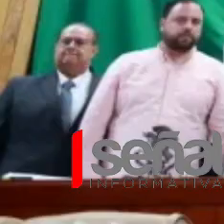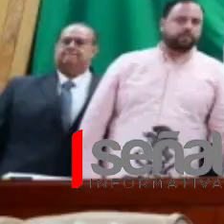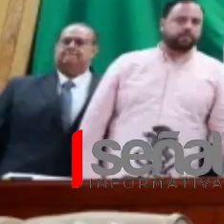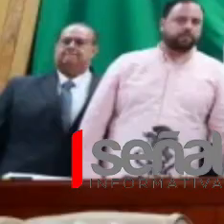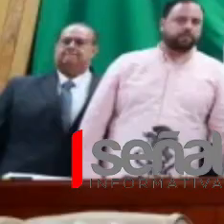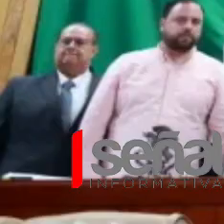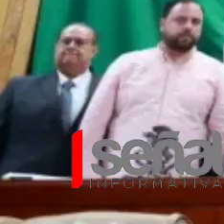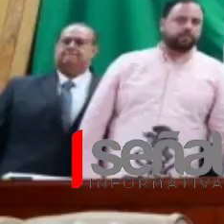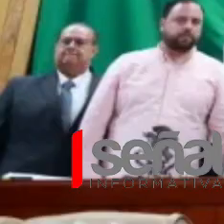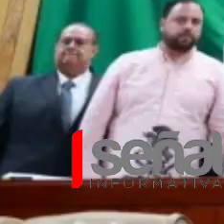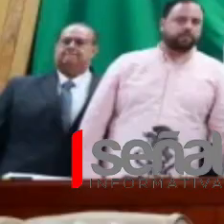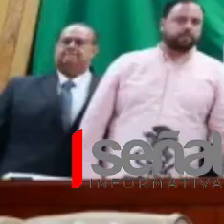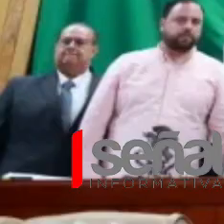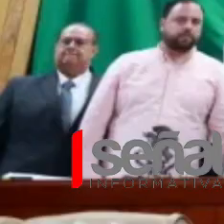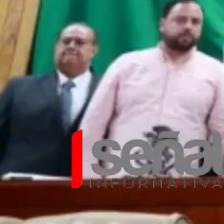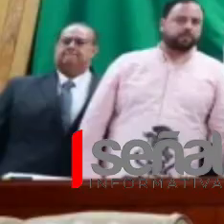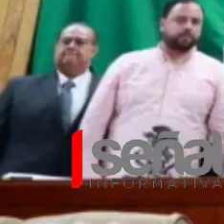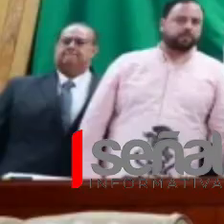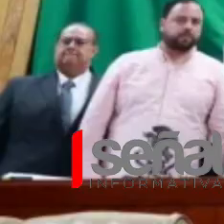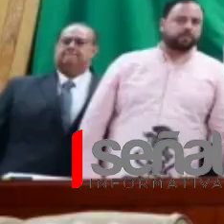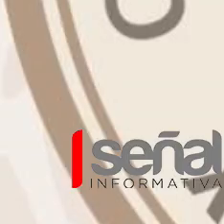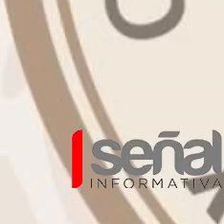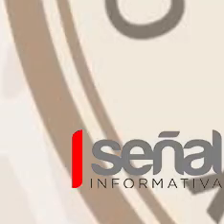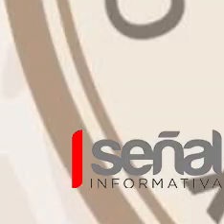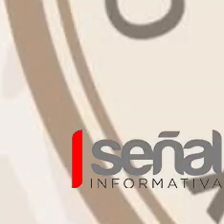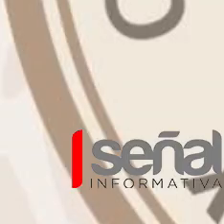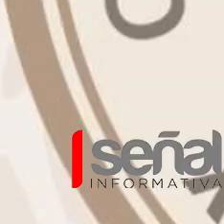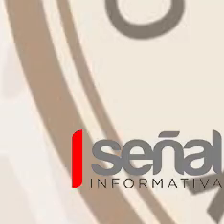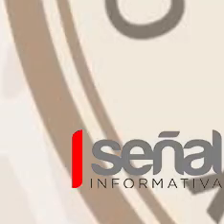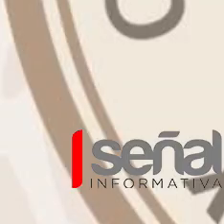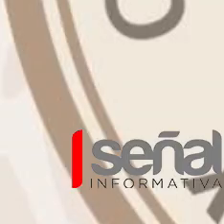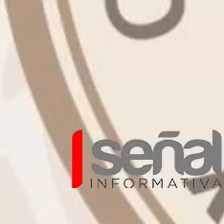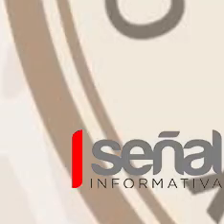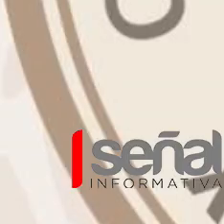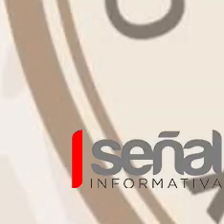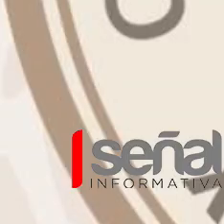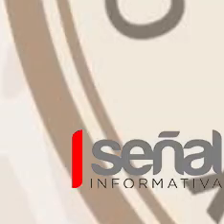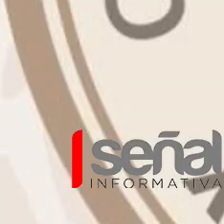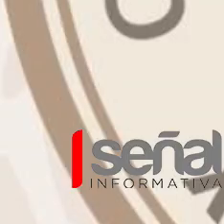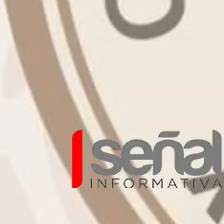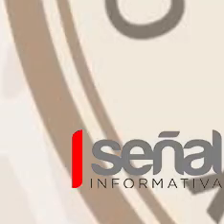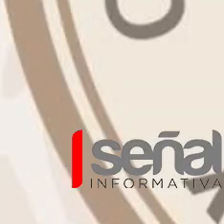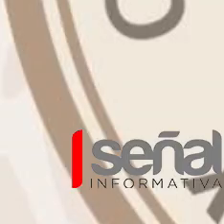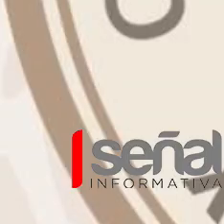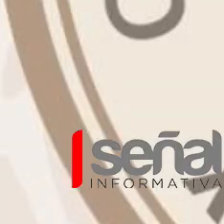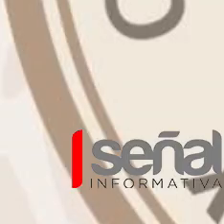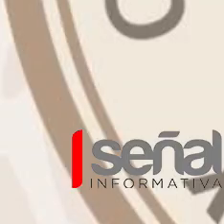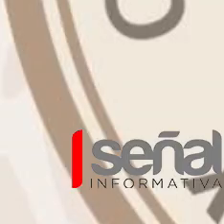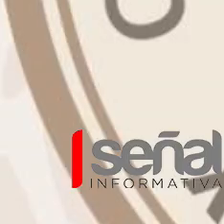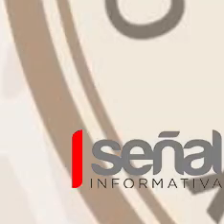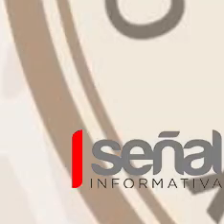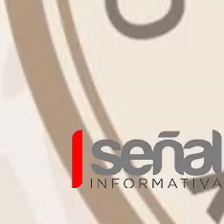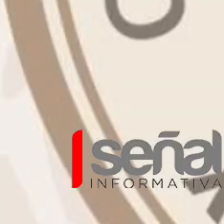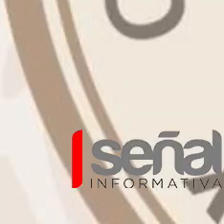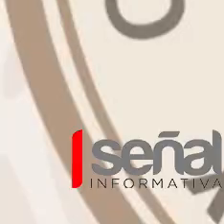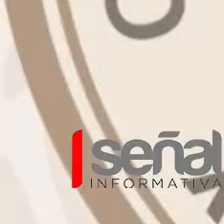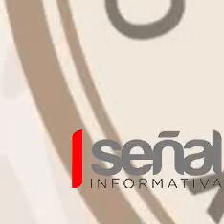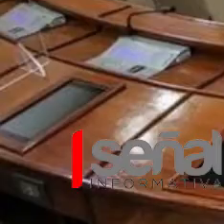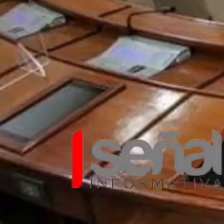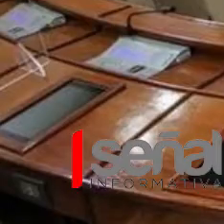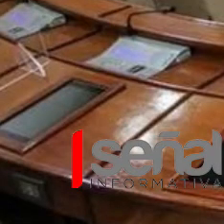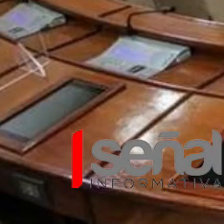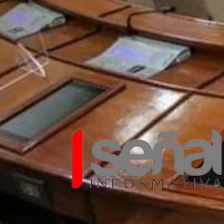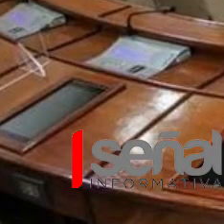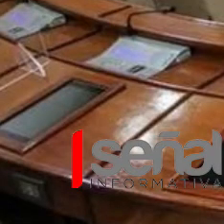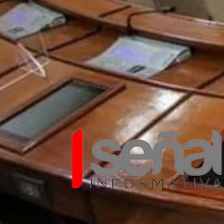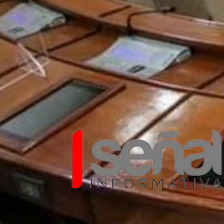y Gladys Flores Contreras, respectivamente. Tania Montenegro Parra, secretaria de la Comisión de Gobernación del Congreso, dio lectura al dictamen de decreto en